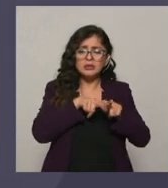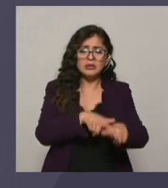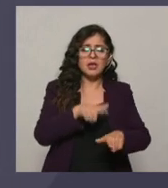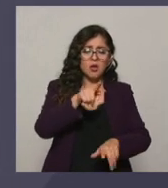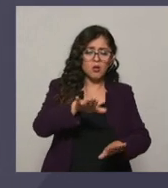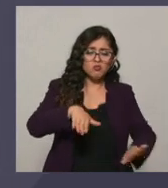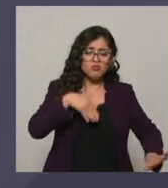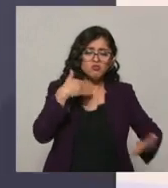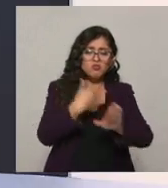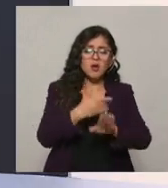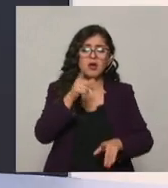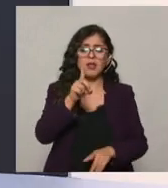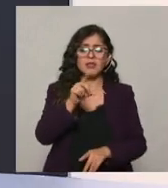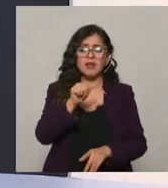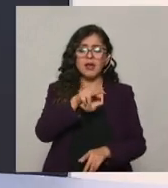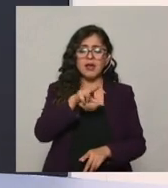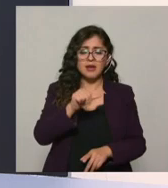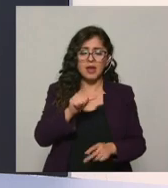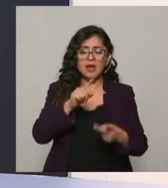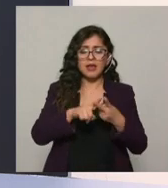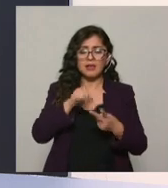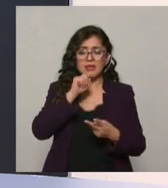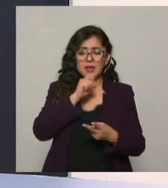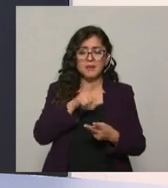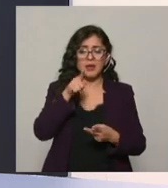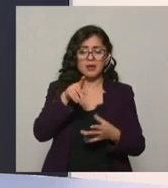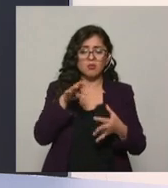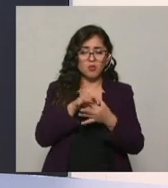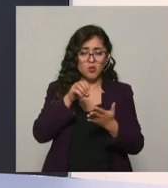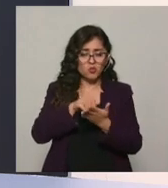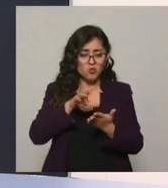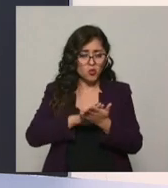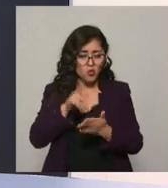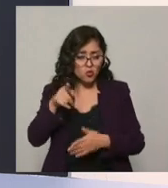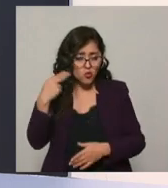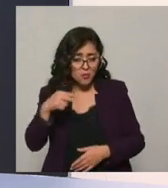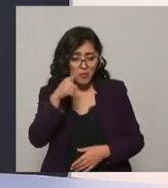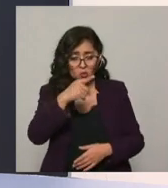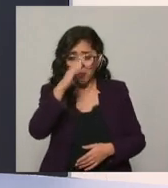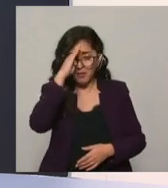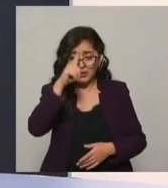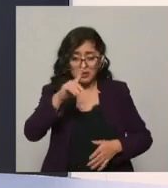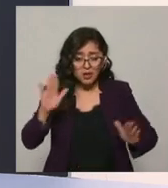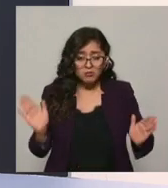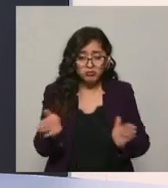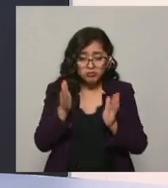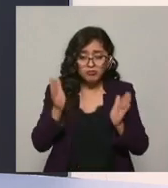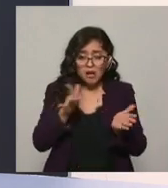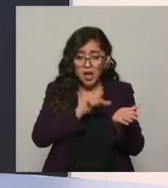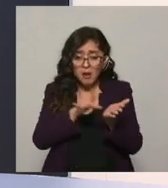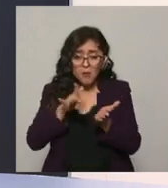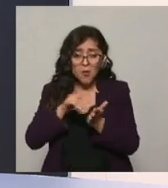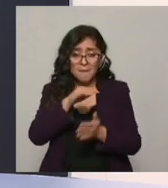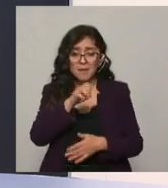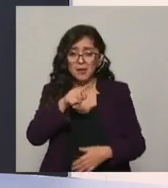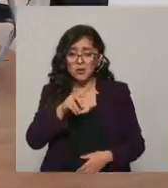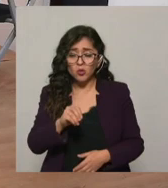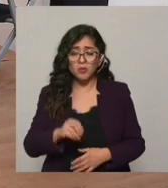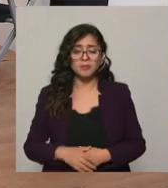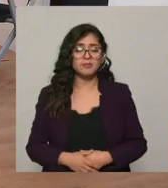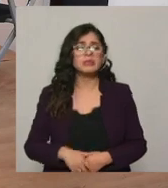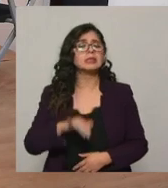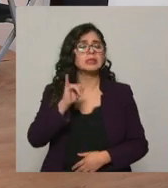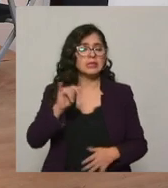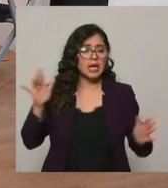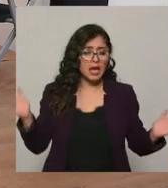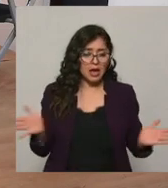estos ataques a Dana Corres, y te mencionan algunos como impulsora del Me Too México. Sí, entonces impulsora aquí sí, está... fundadora